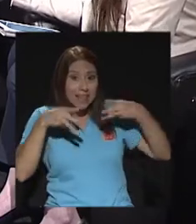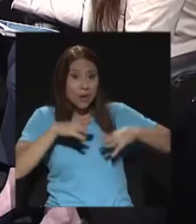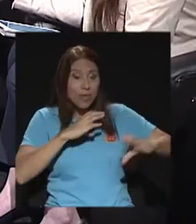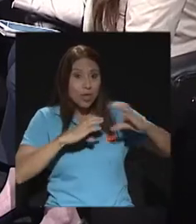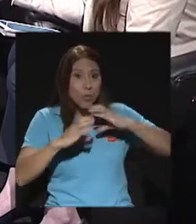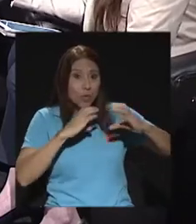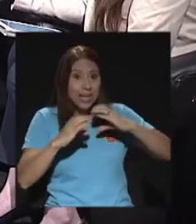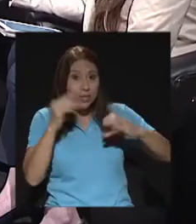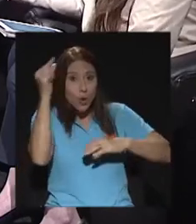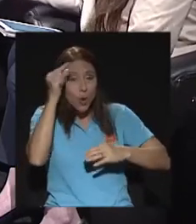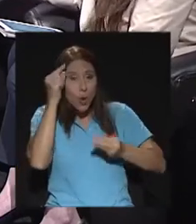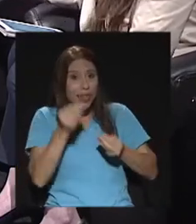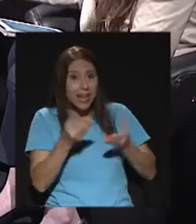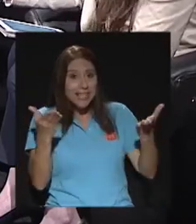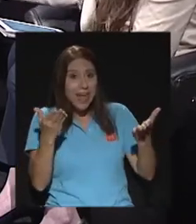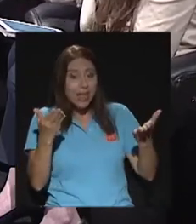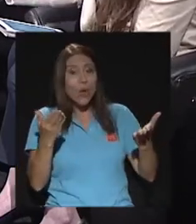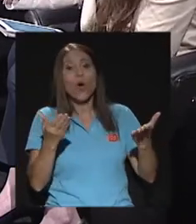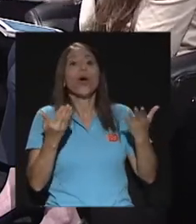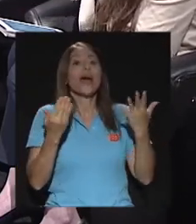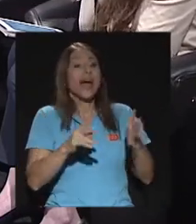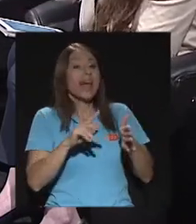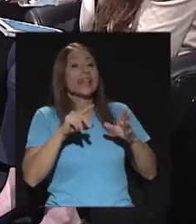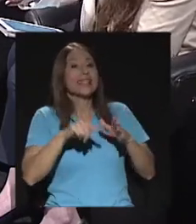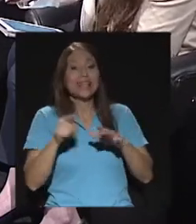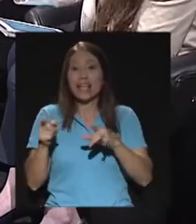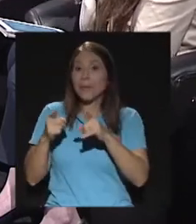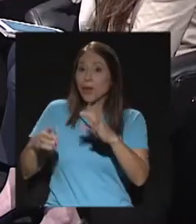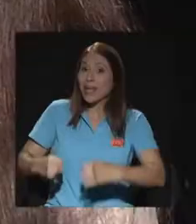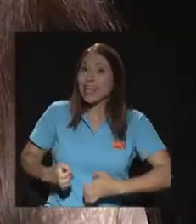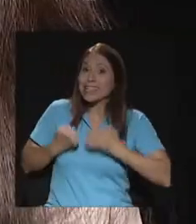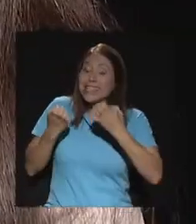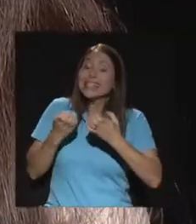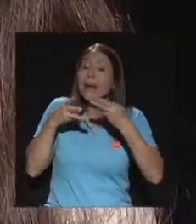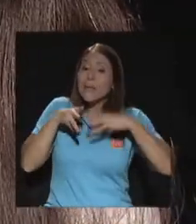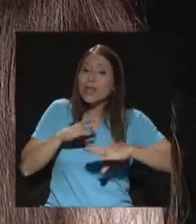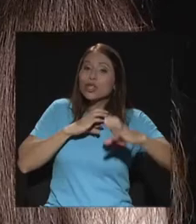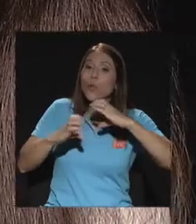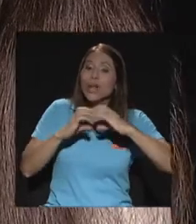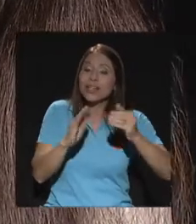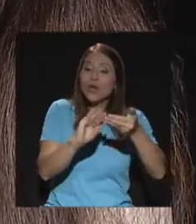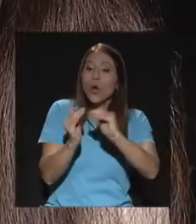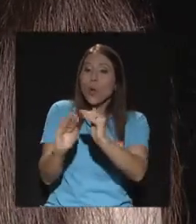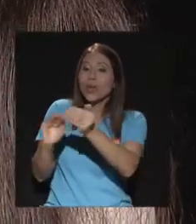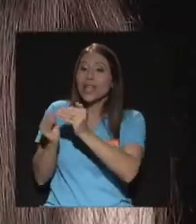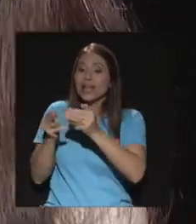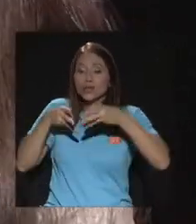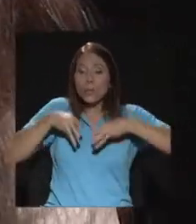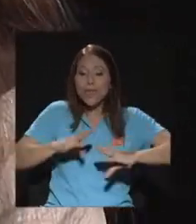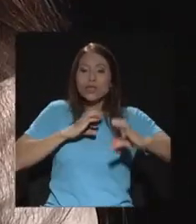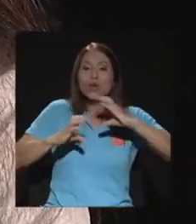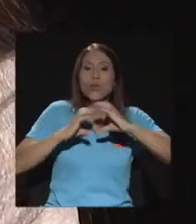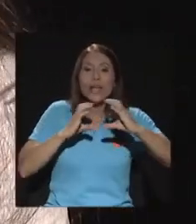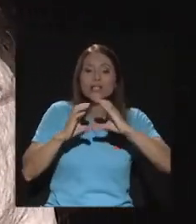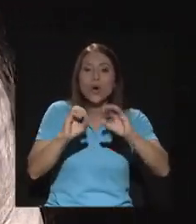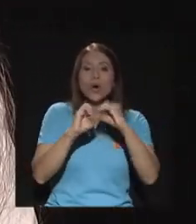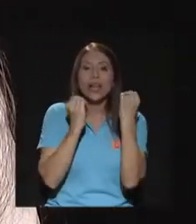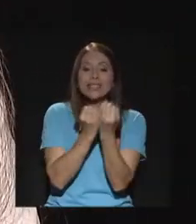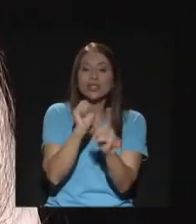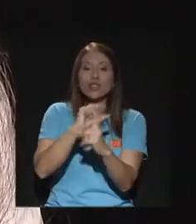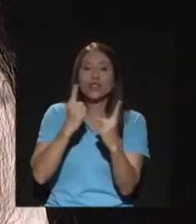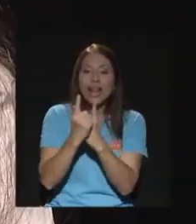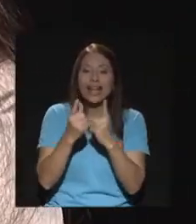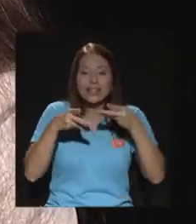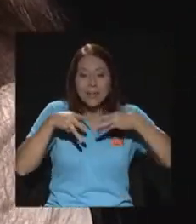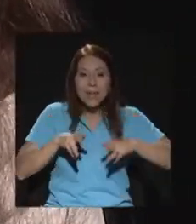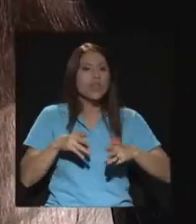Equilibrar la balanza significa que existan medios comunitarios, medios en manos de organizaciones sociales, medios en manos de comunidades organizadas.